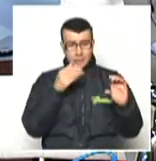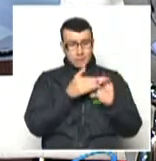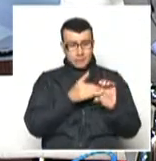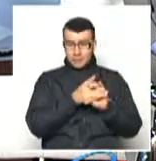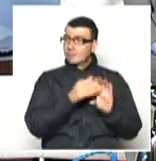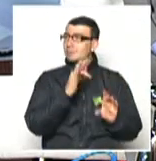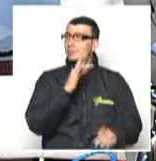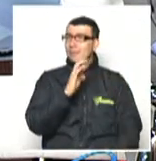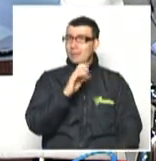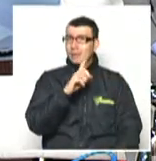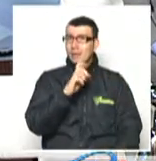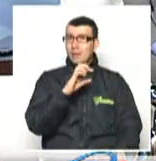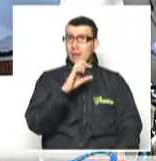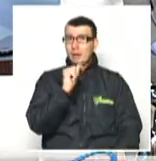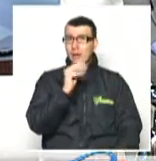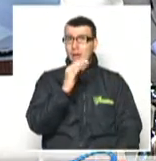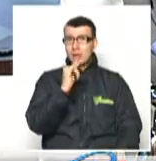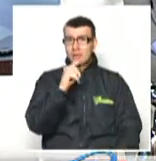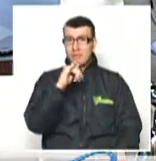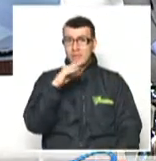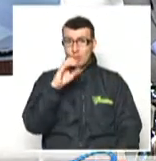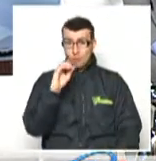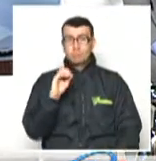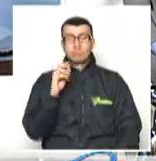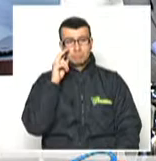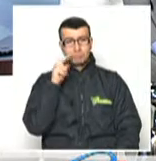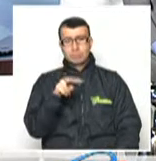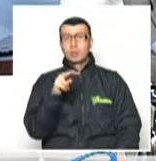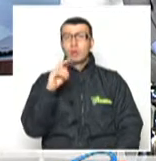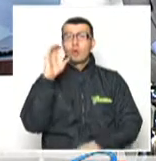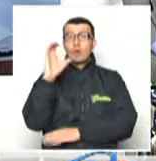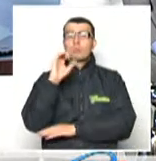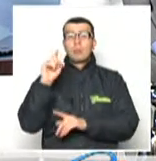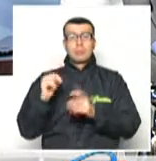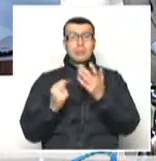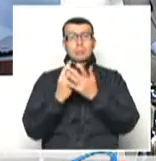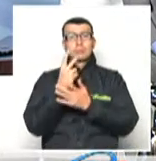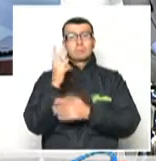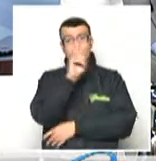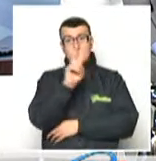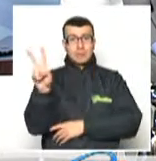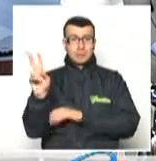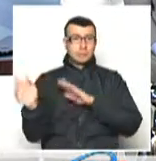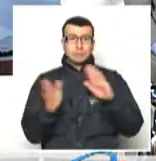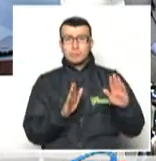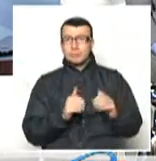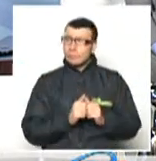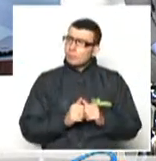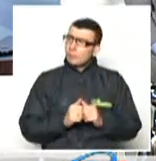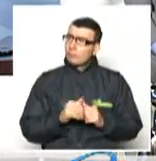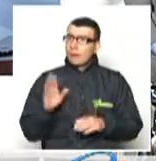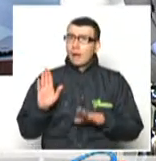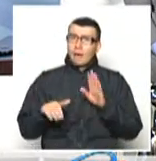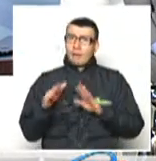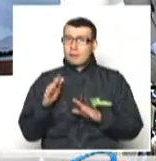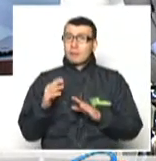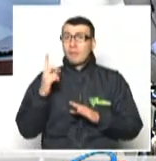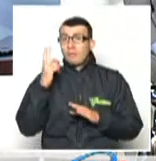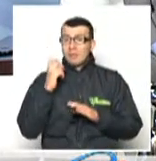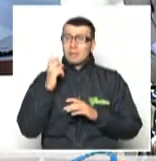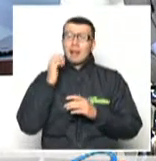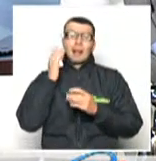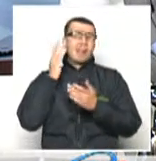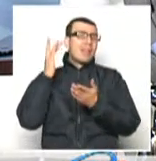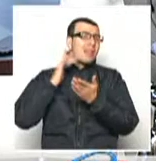las personas de todo Colombia y del Valle. Doctor Santiago. Luz, los traumas asociados también de pronto a veces a deficiencias de higiene oral